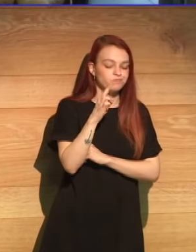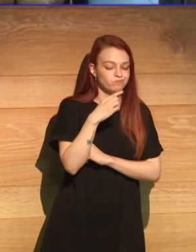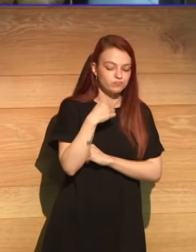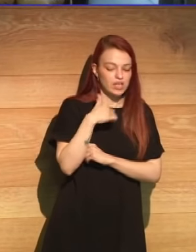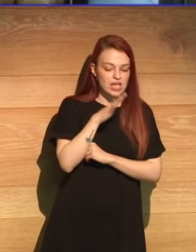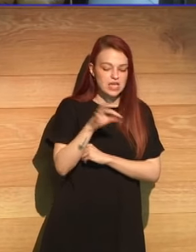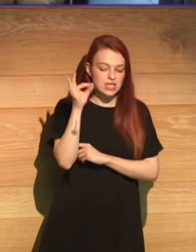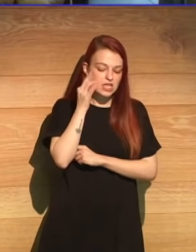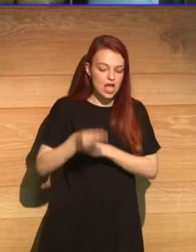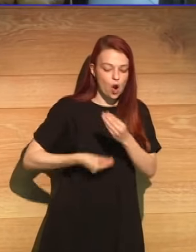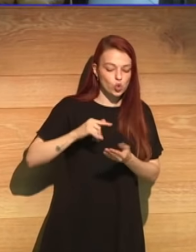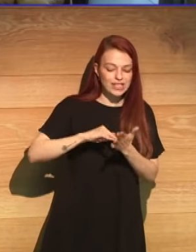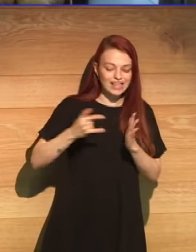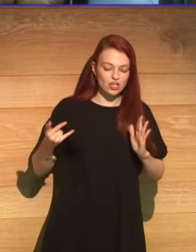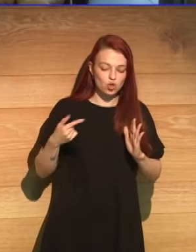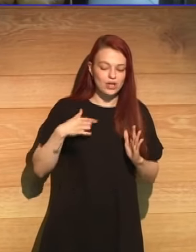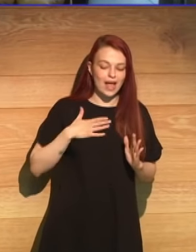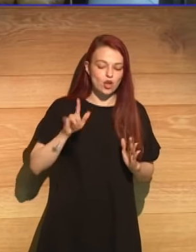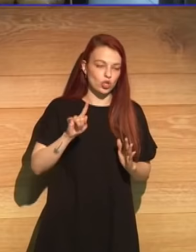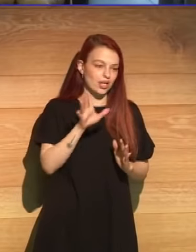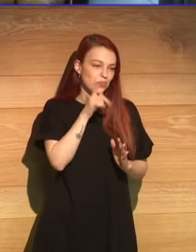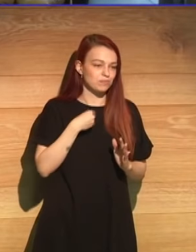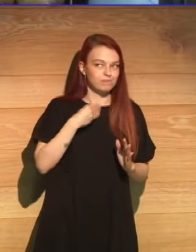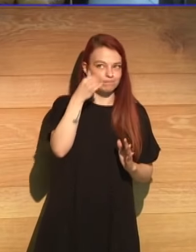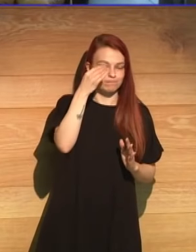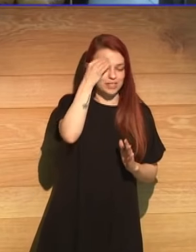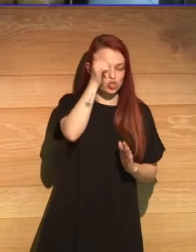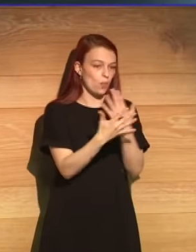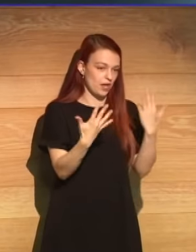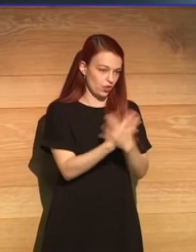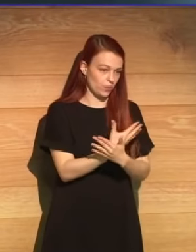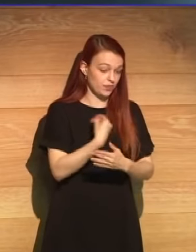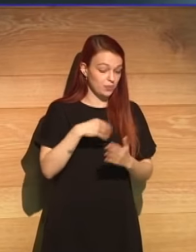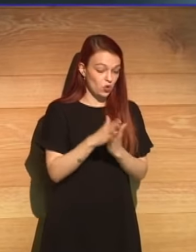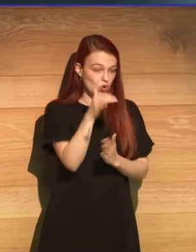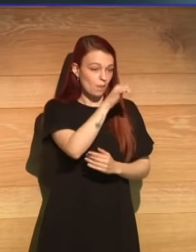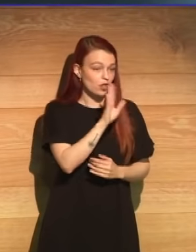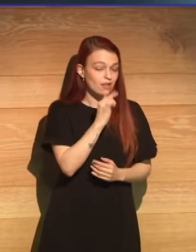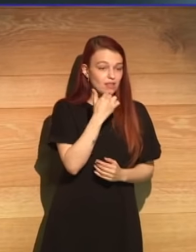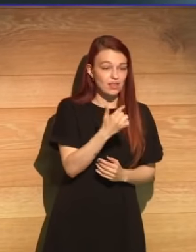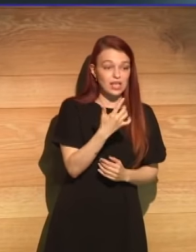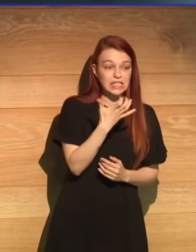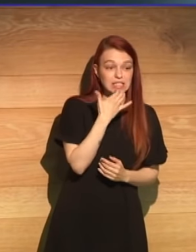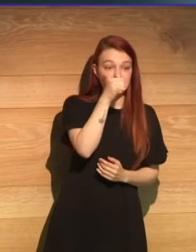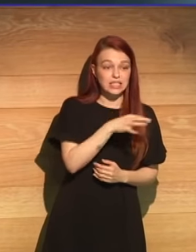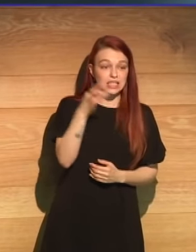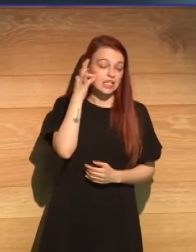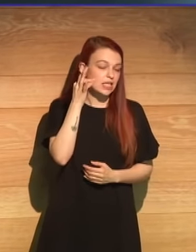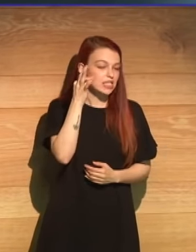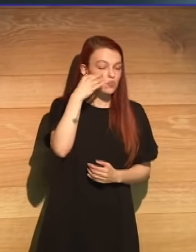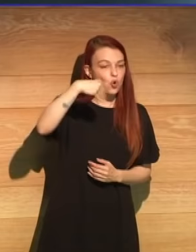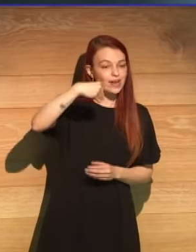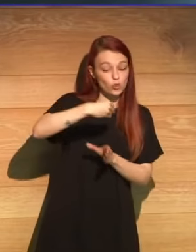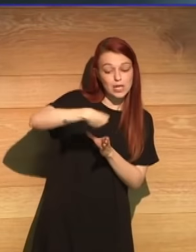dispositivos o estén expuestos a esta información porque entienden que no es conveniente. Hay que acabar con eso. Invertir en niñas y mujeres jóvenes es invertir en el futuro y